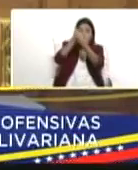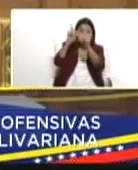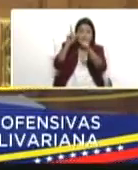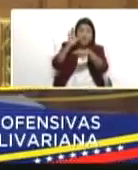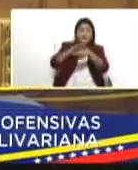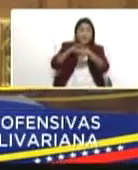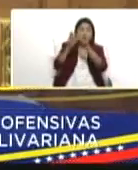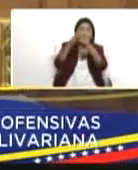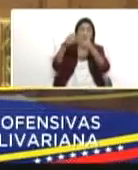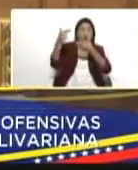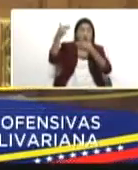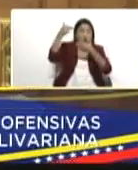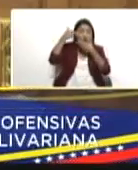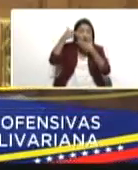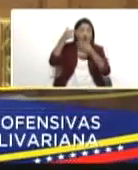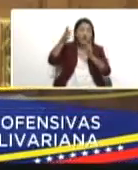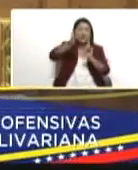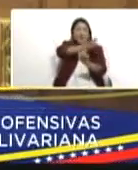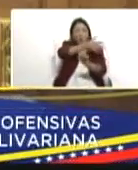secuestrado